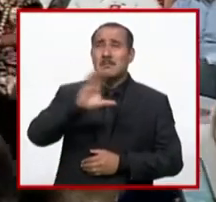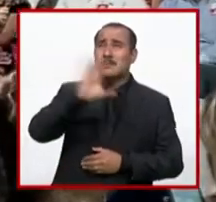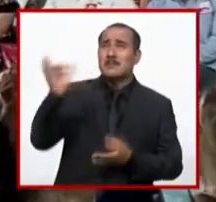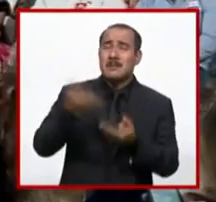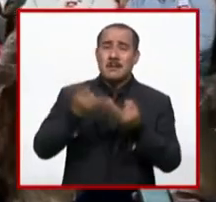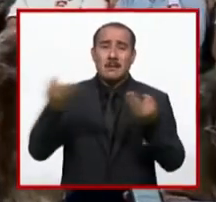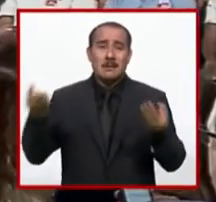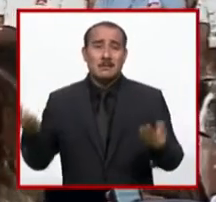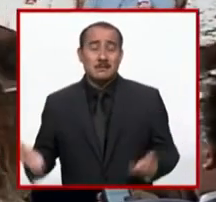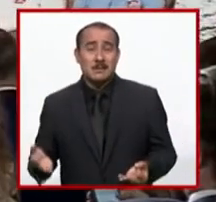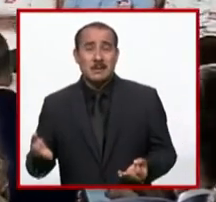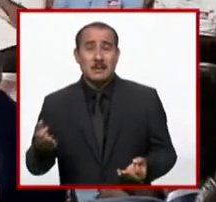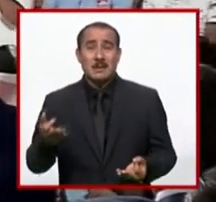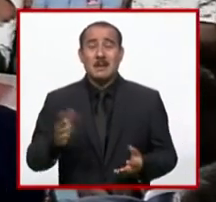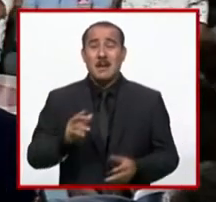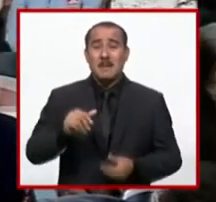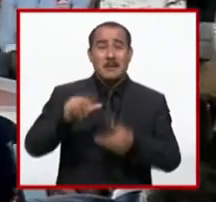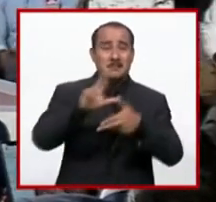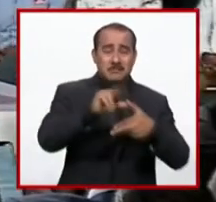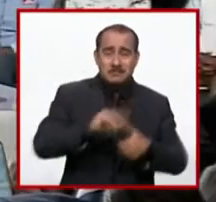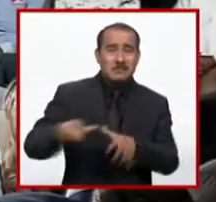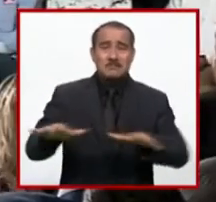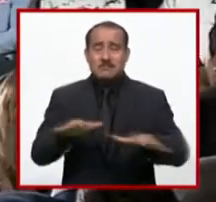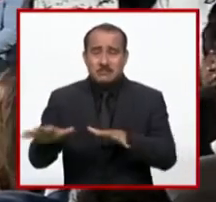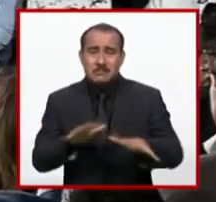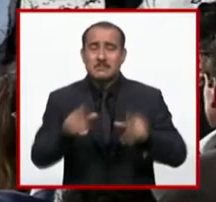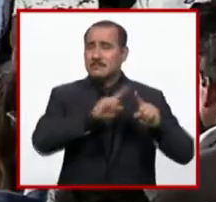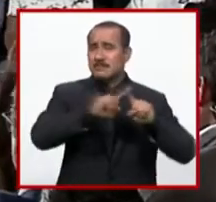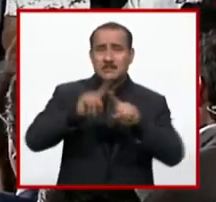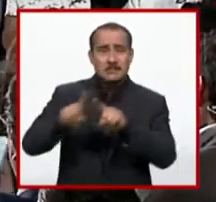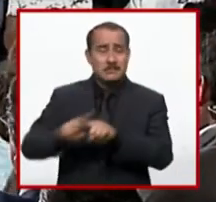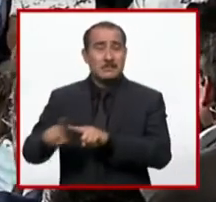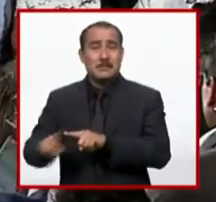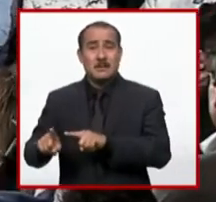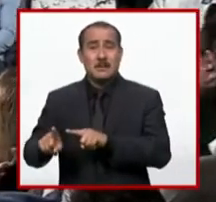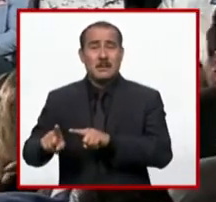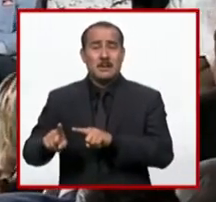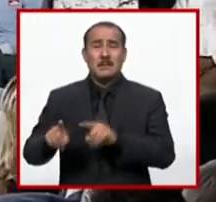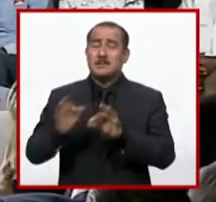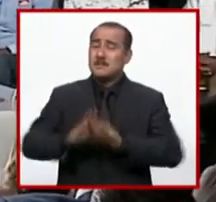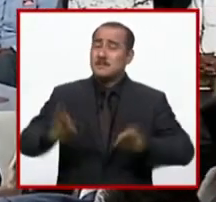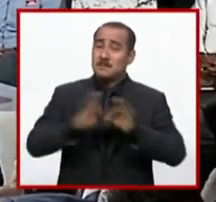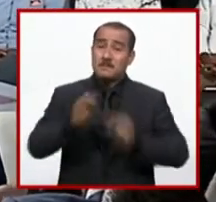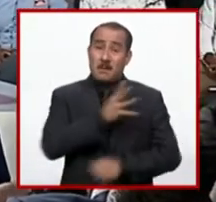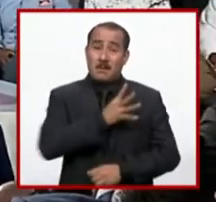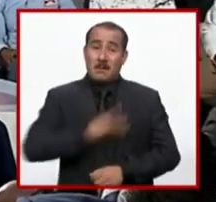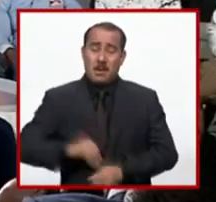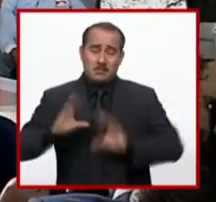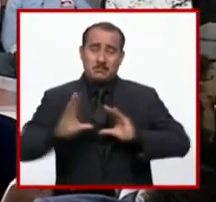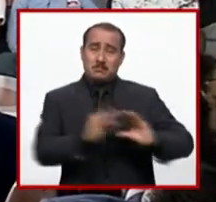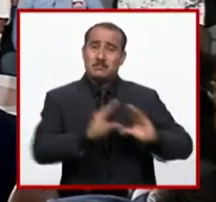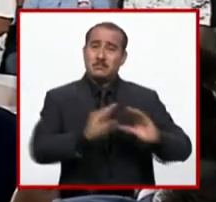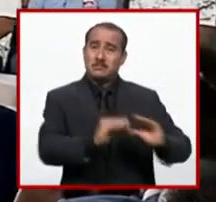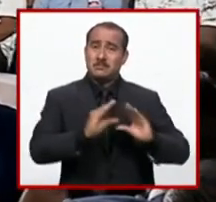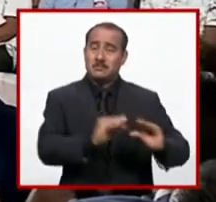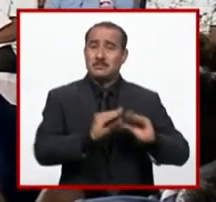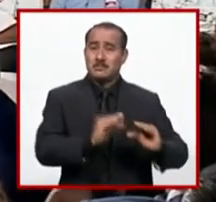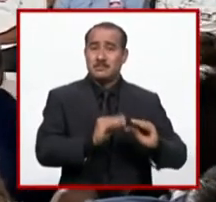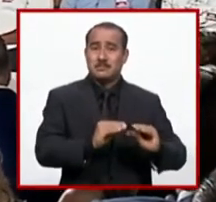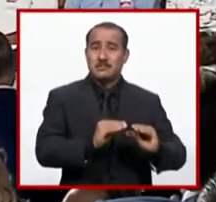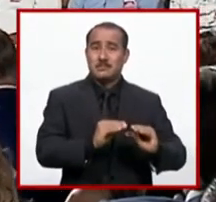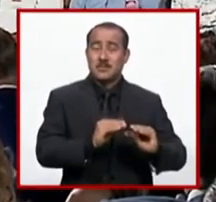año vivimos desastres naturales, y si no empezamos por empoderar a nuestros hijos, las cosas no van a